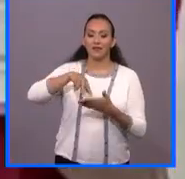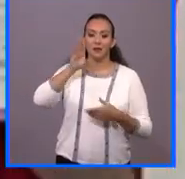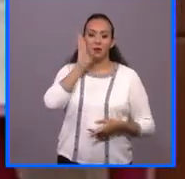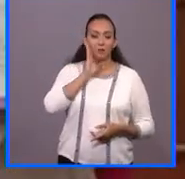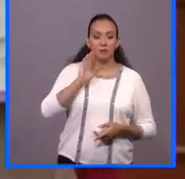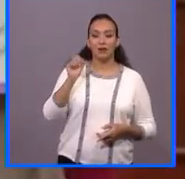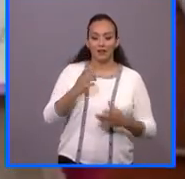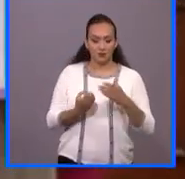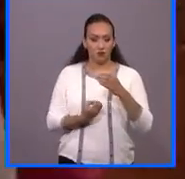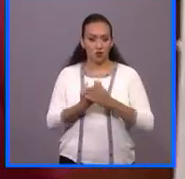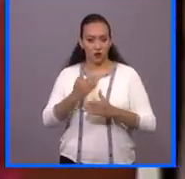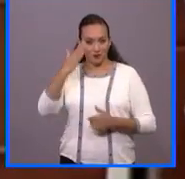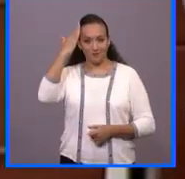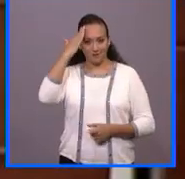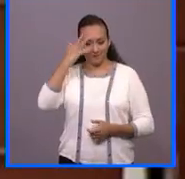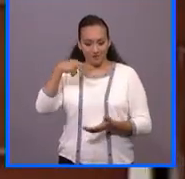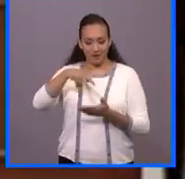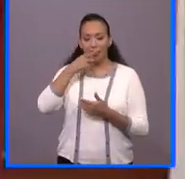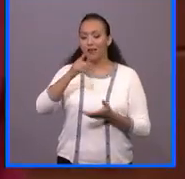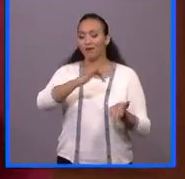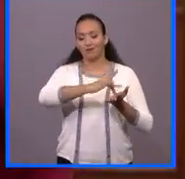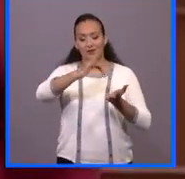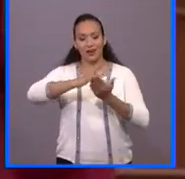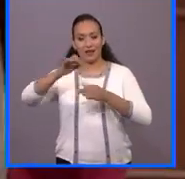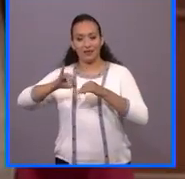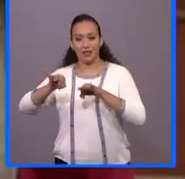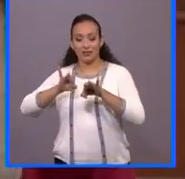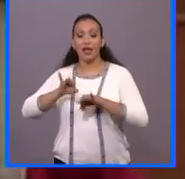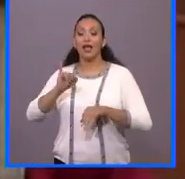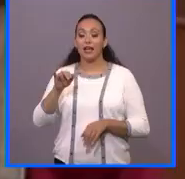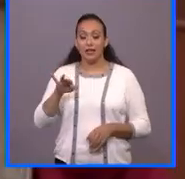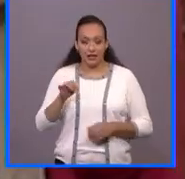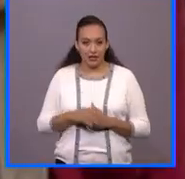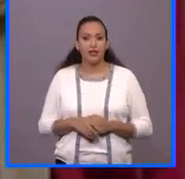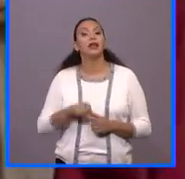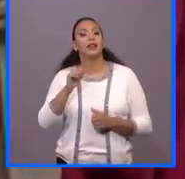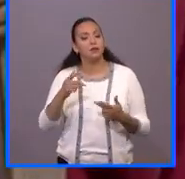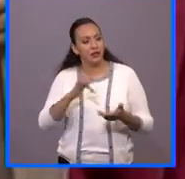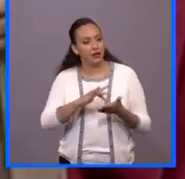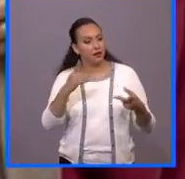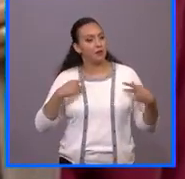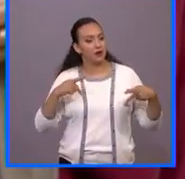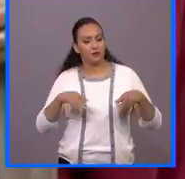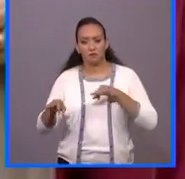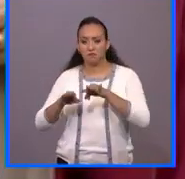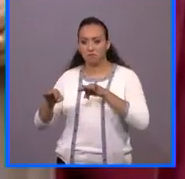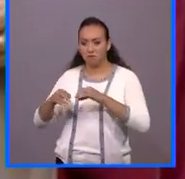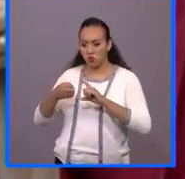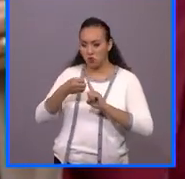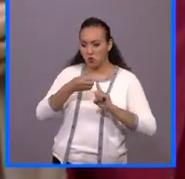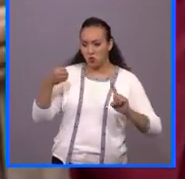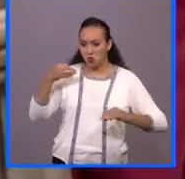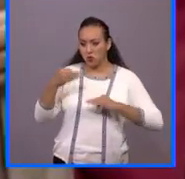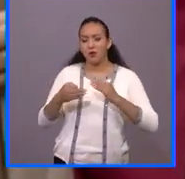Aguilar Ortiz agradeció y reconoció el trabajo realizado por el INE, así como por las y los consejeros electorales, quienes